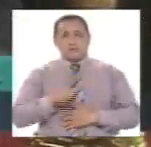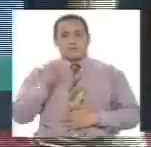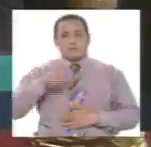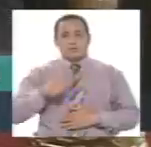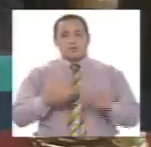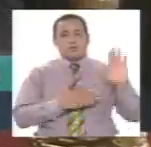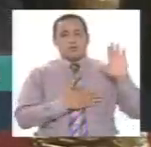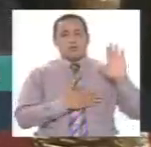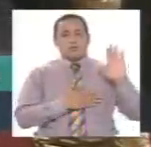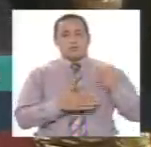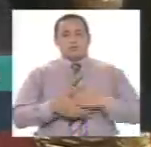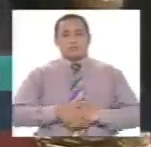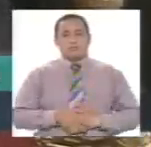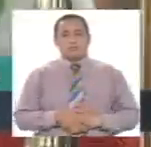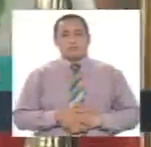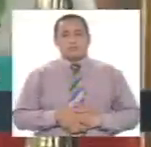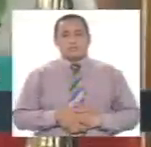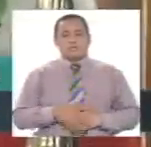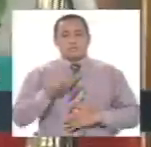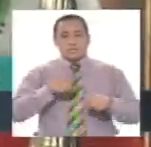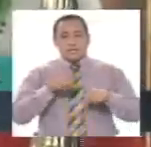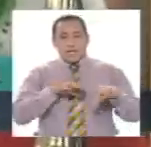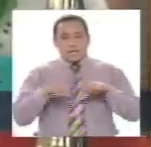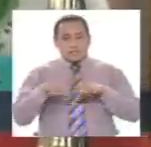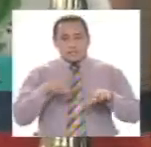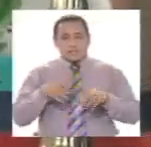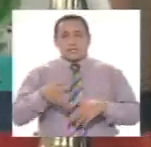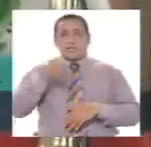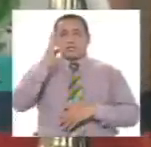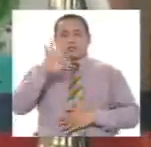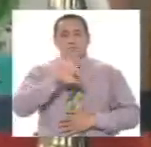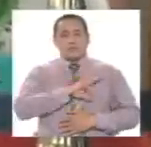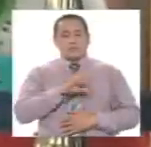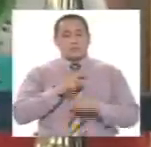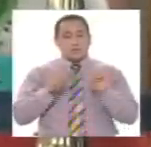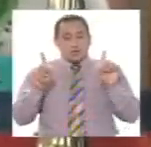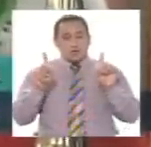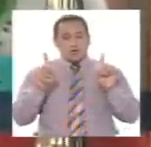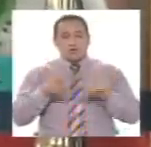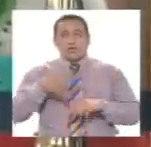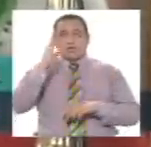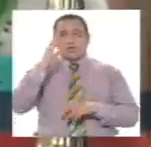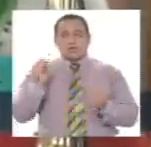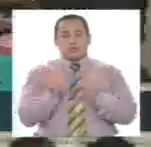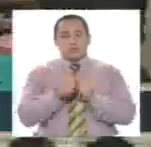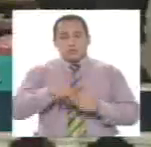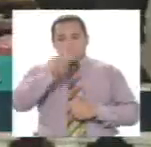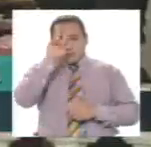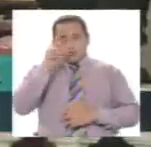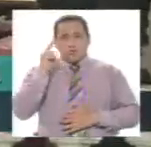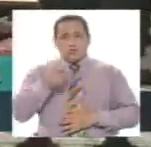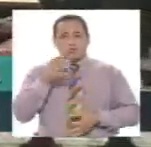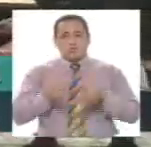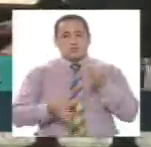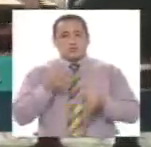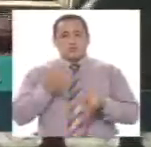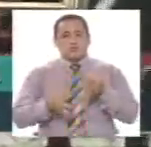Sí, juro. Si así lo hiciereis, que Dios os premie, si no, que él y la patria os lo